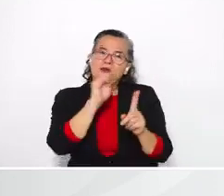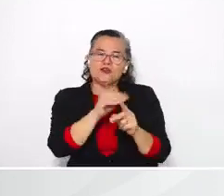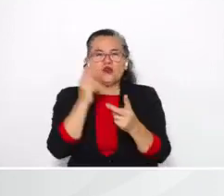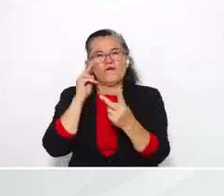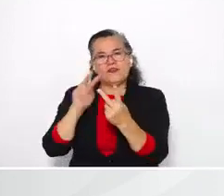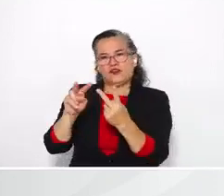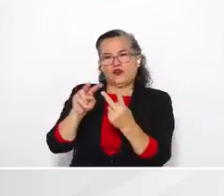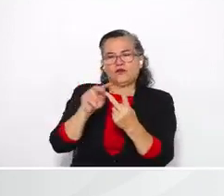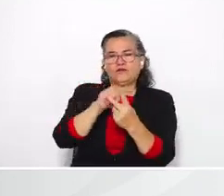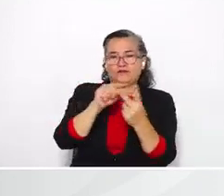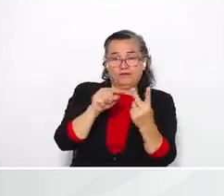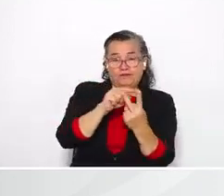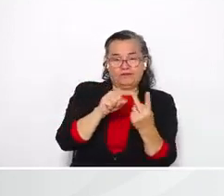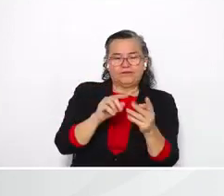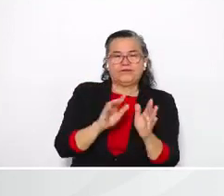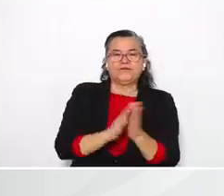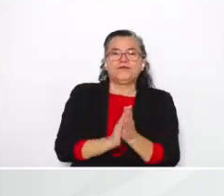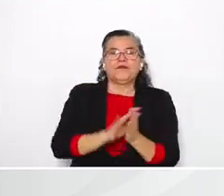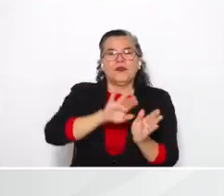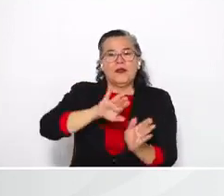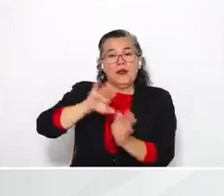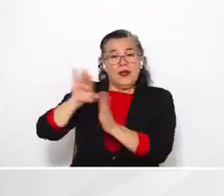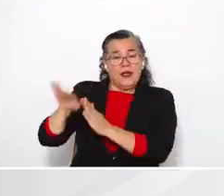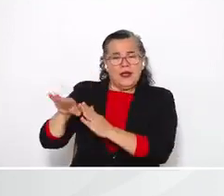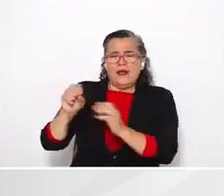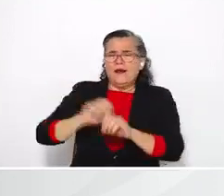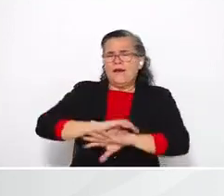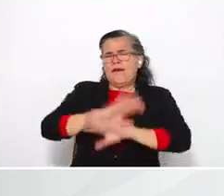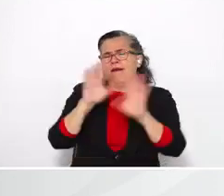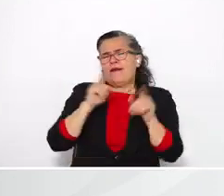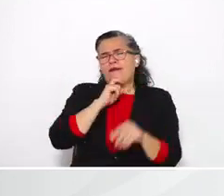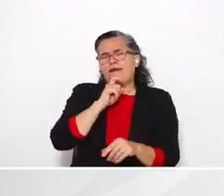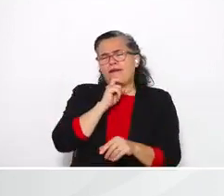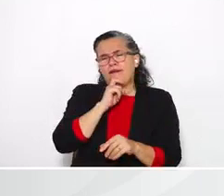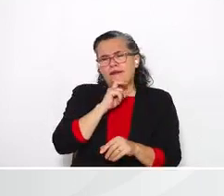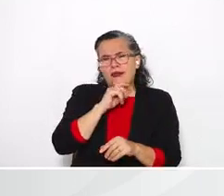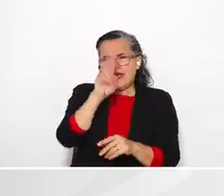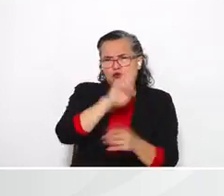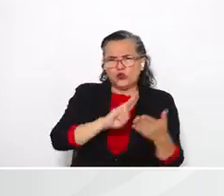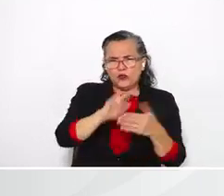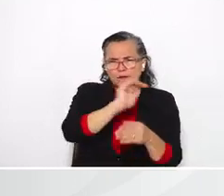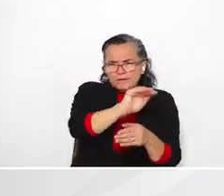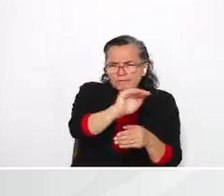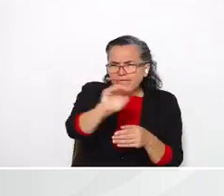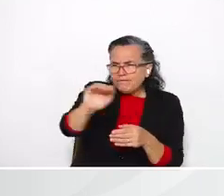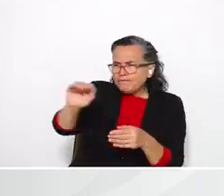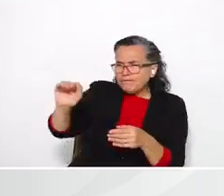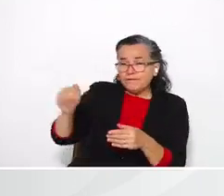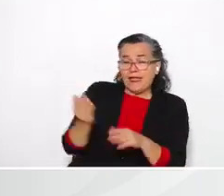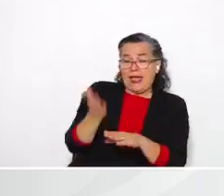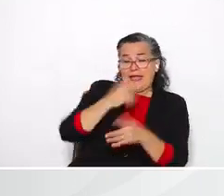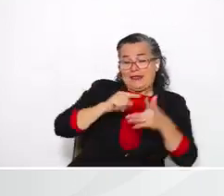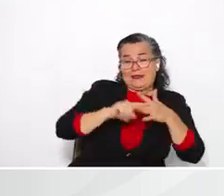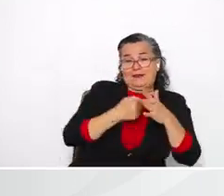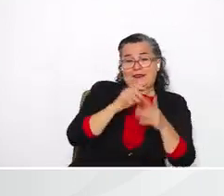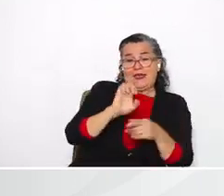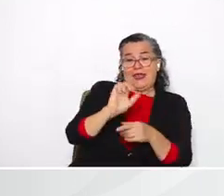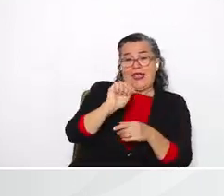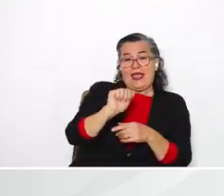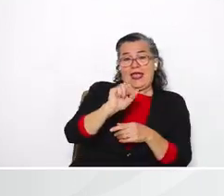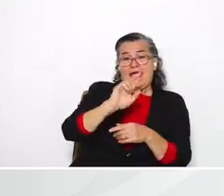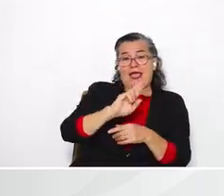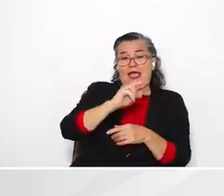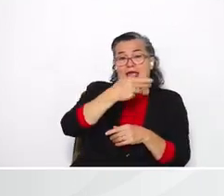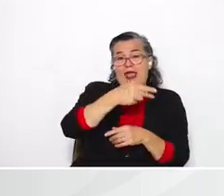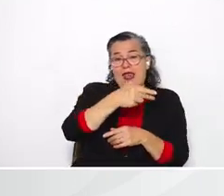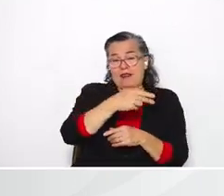Y claro, era difícil convencer a las universidades antes de que empezara la ERD, porque lo que estábamos haciendo